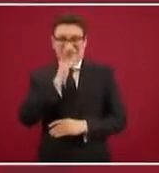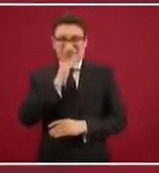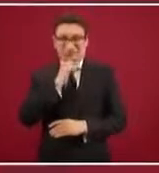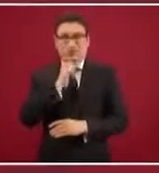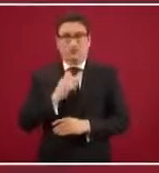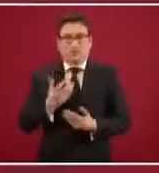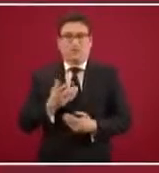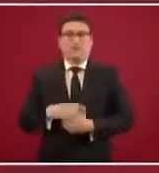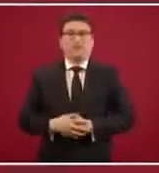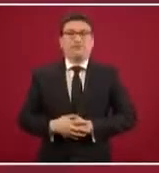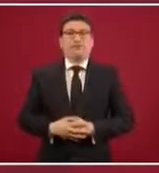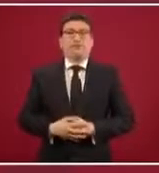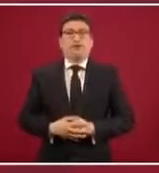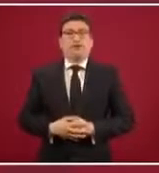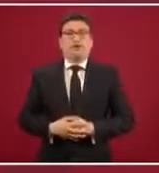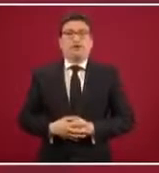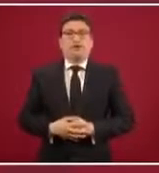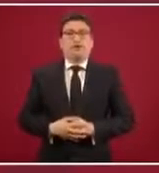quiero